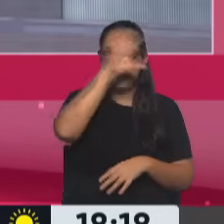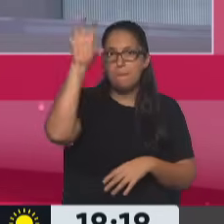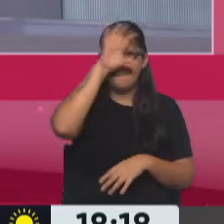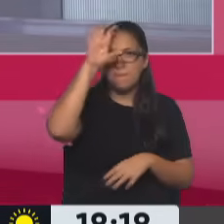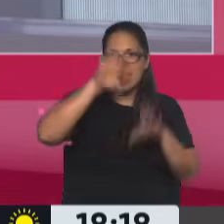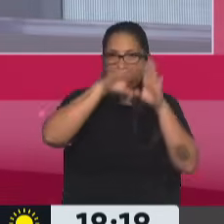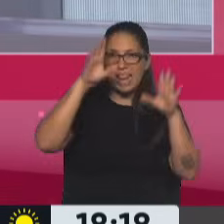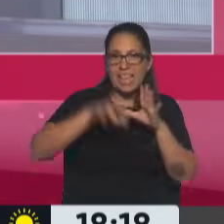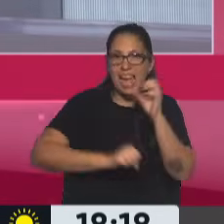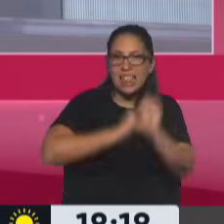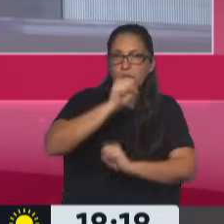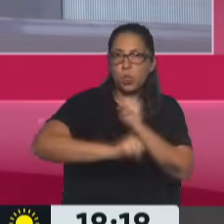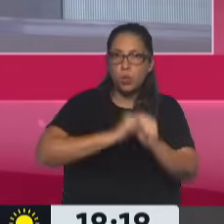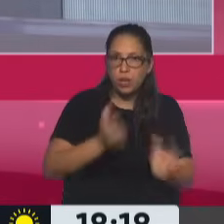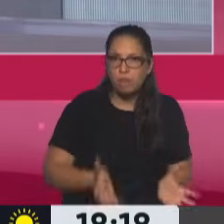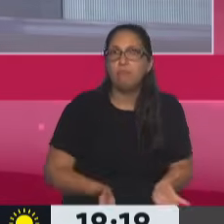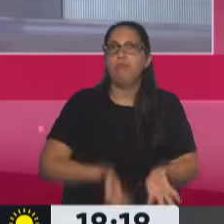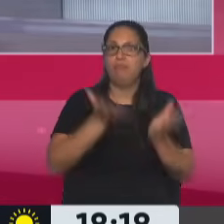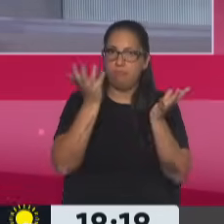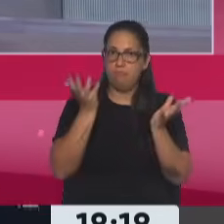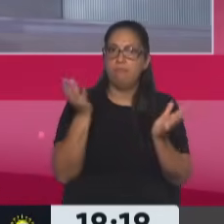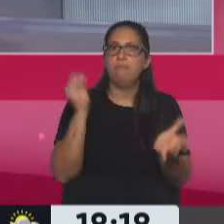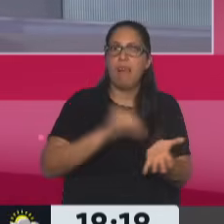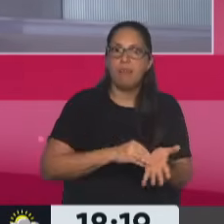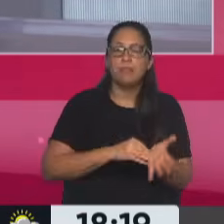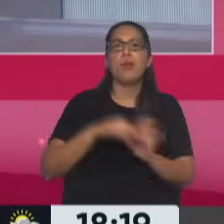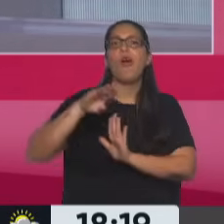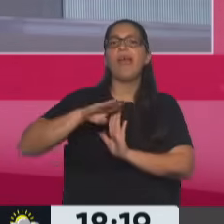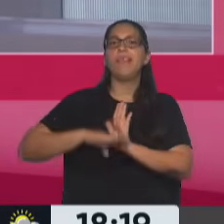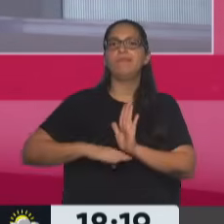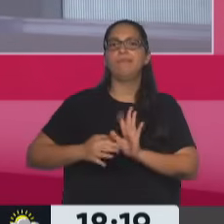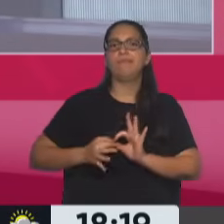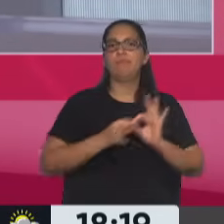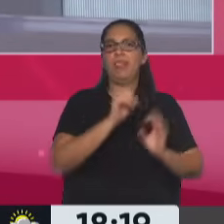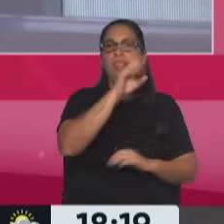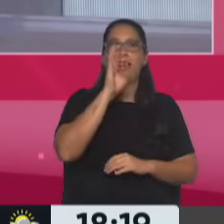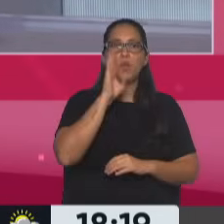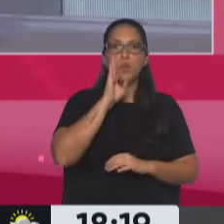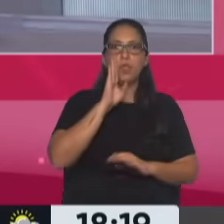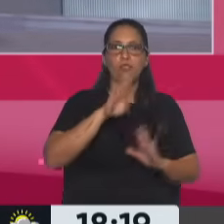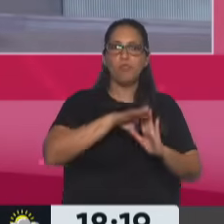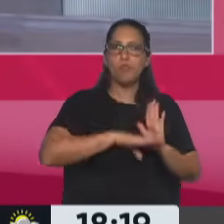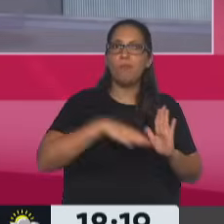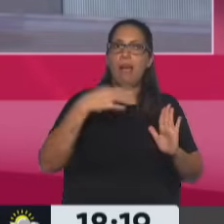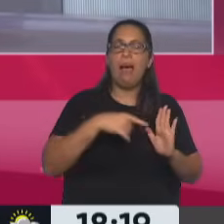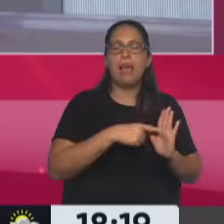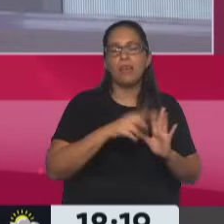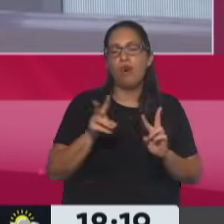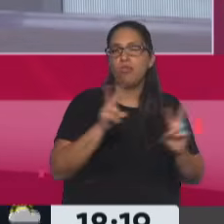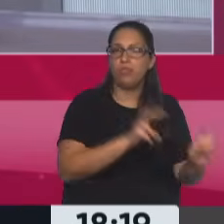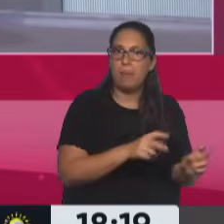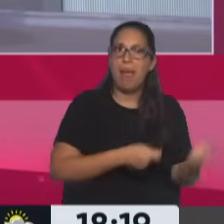esa región. Lo que hay que ver es si van a hacer con los estándares europeos, con los estándares norteamericanos. Ahí entramos en otro mundo.